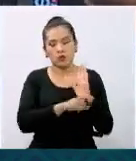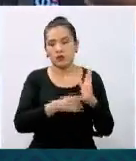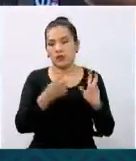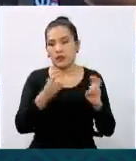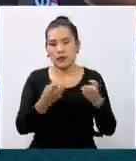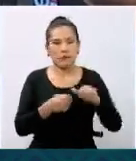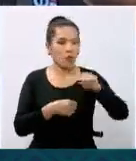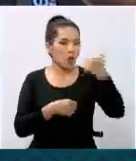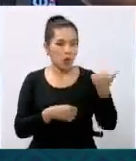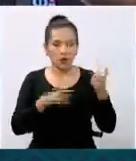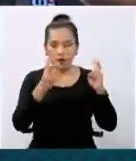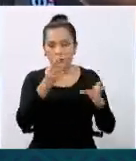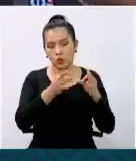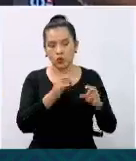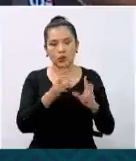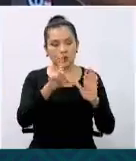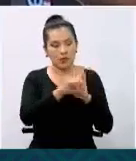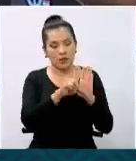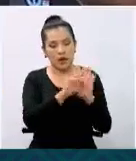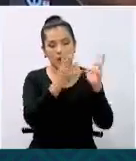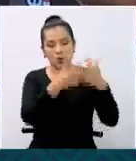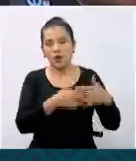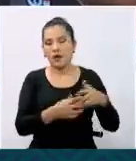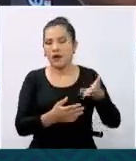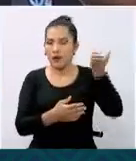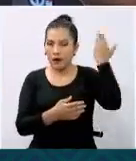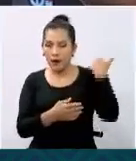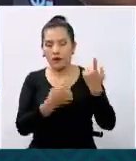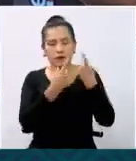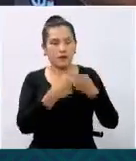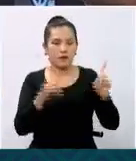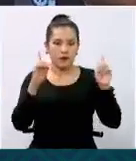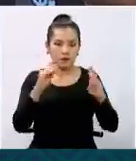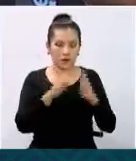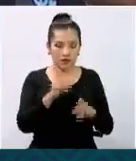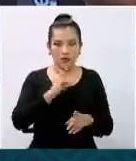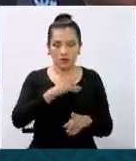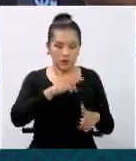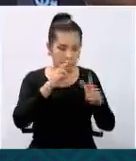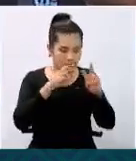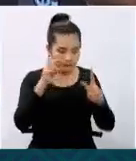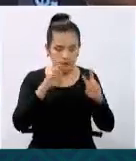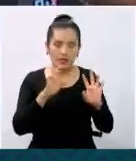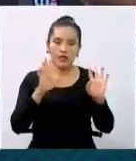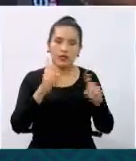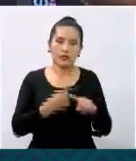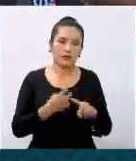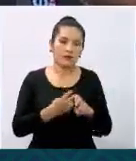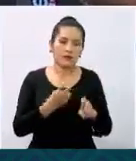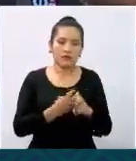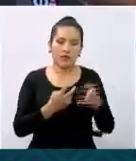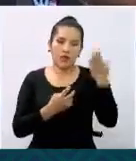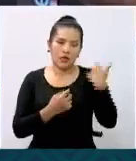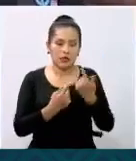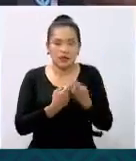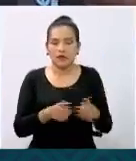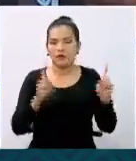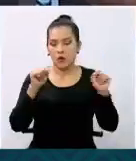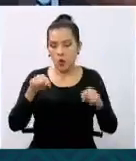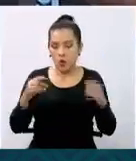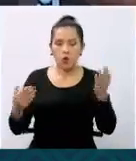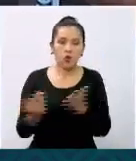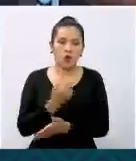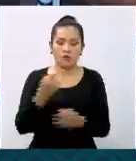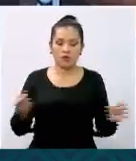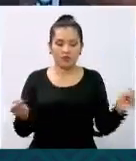corte que se tenía que llevar adelante, y bueno, ahí ustedes han visto el análisis que ha tenido el Tribunal Constitucional en el marco de su independencia. Y en lo que se refiere